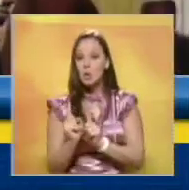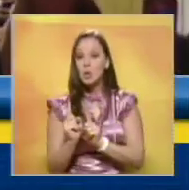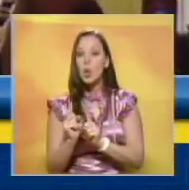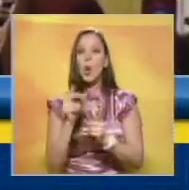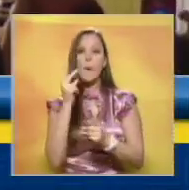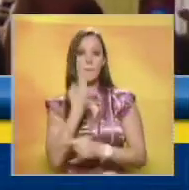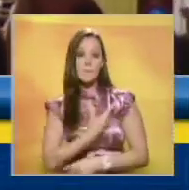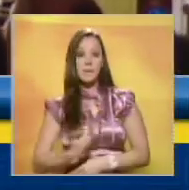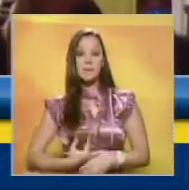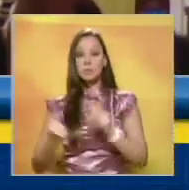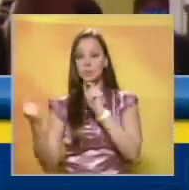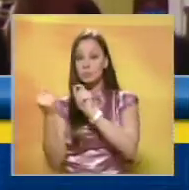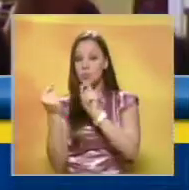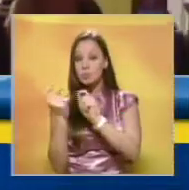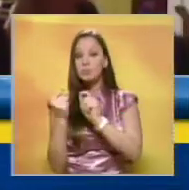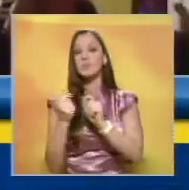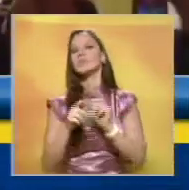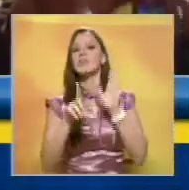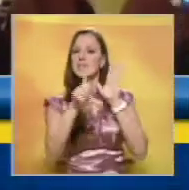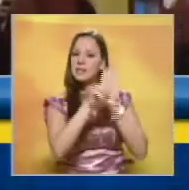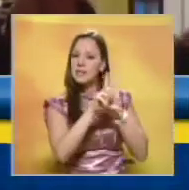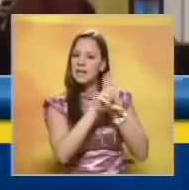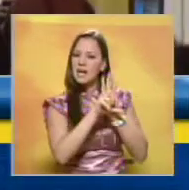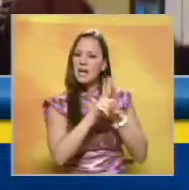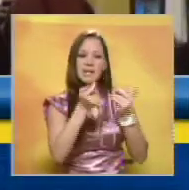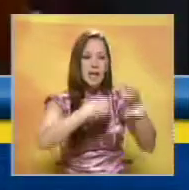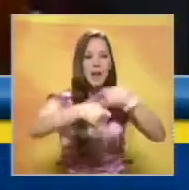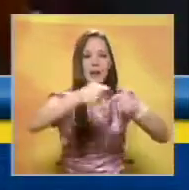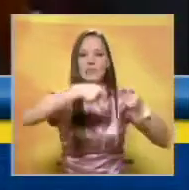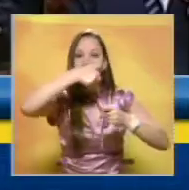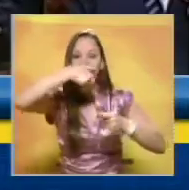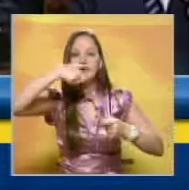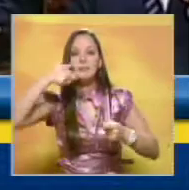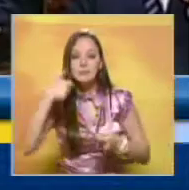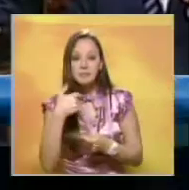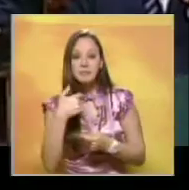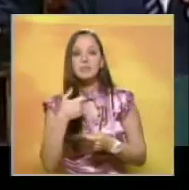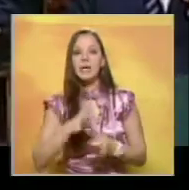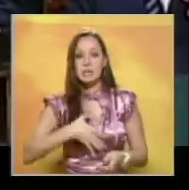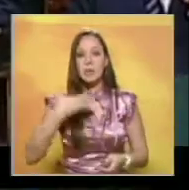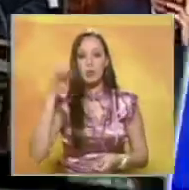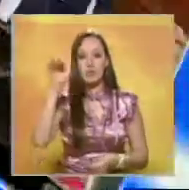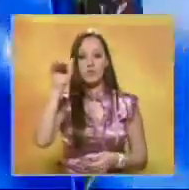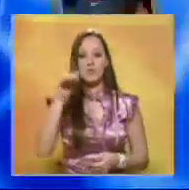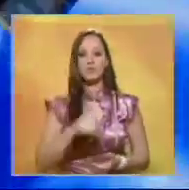decisión uruguaya de legalizar la venta de marihuana y la reforma del sistema sanitario.